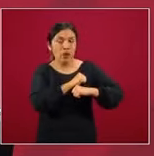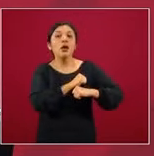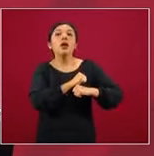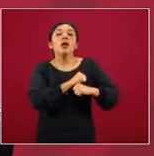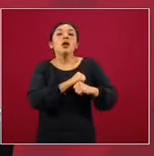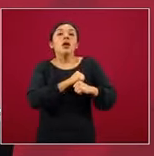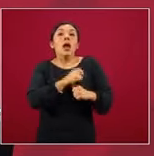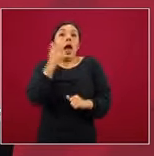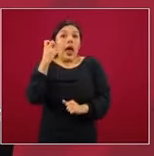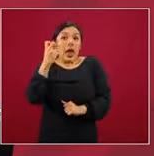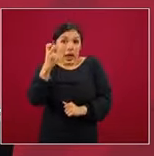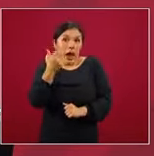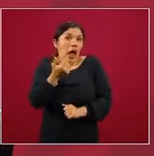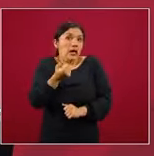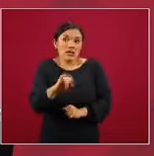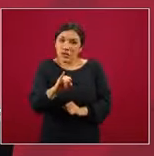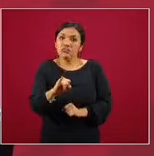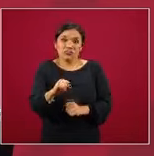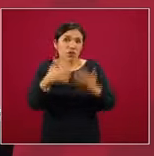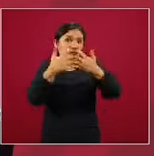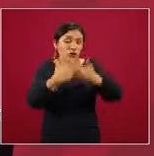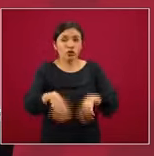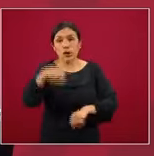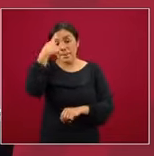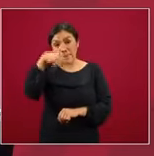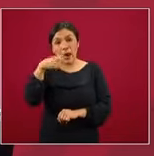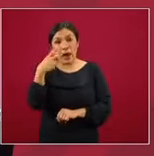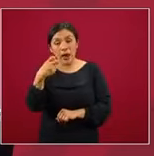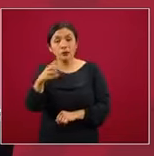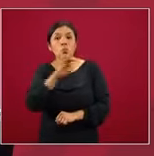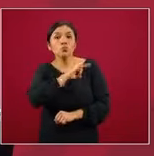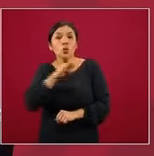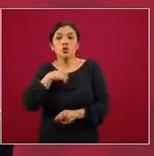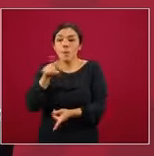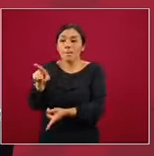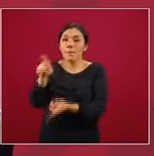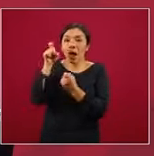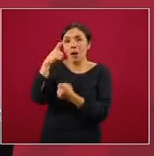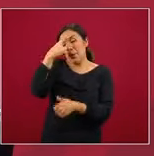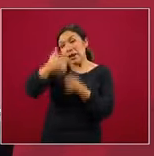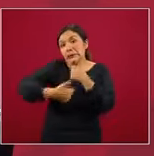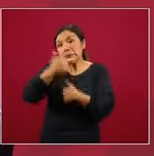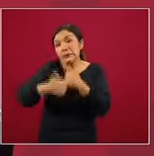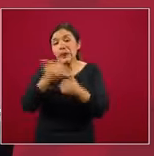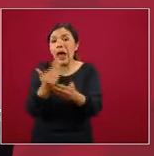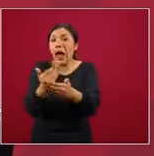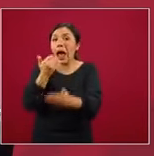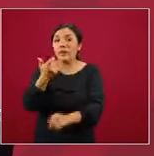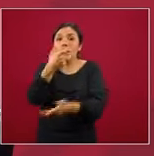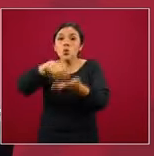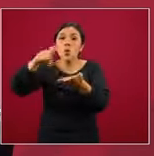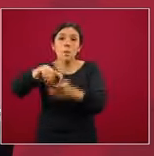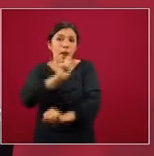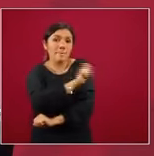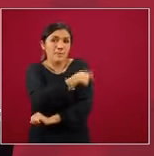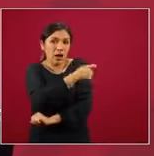y ese es el mecanismo, el instrumento principal por el que vamos a estar buscando el acceso temprano a las